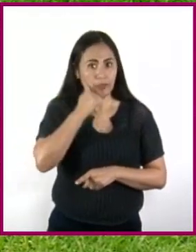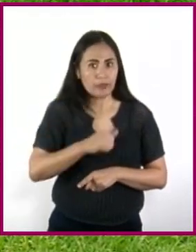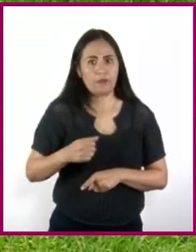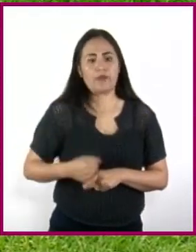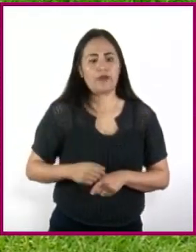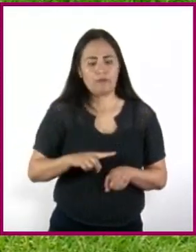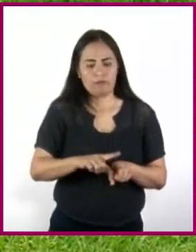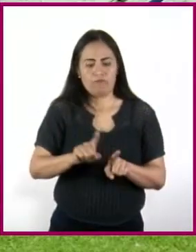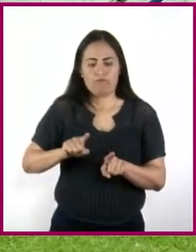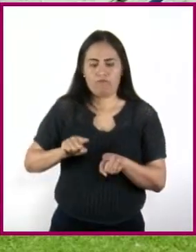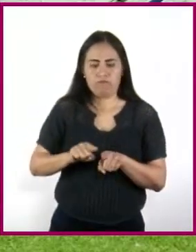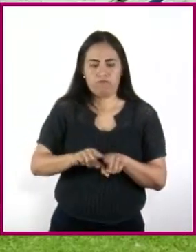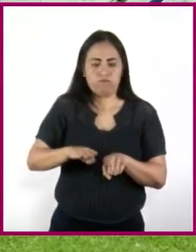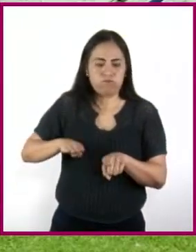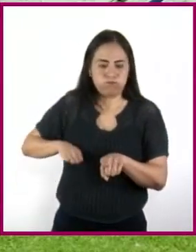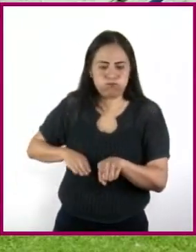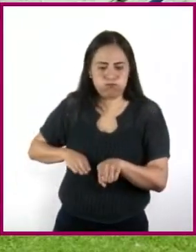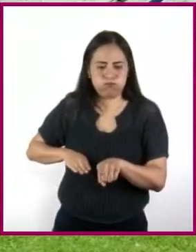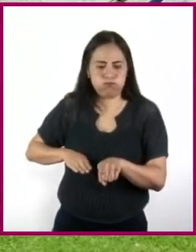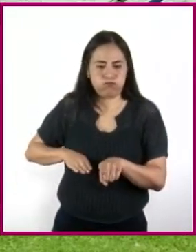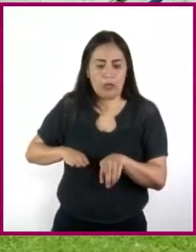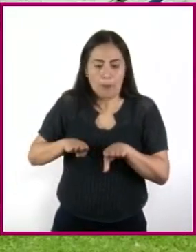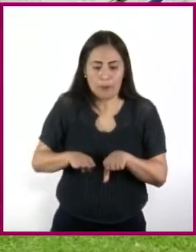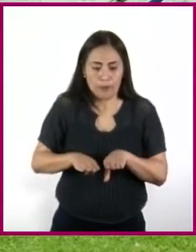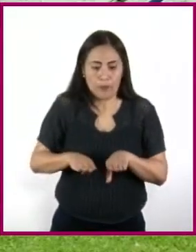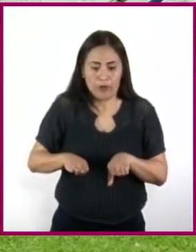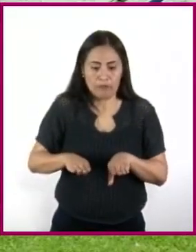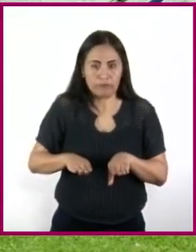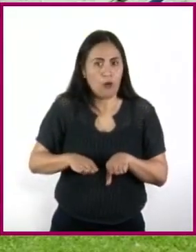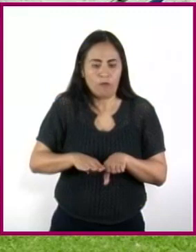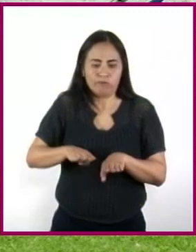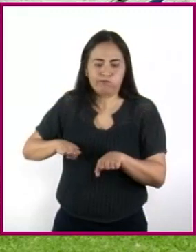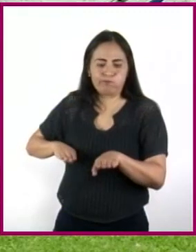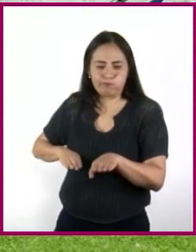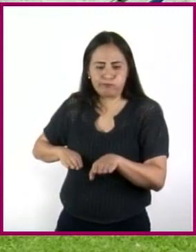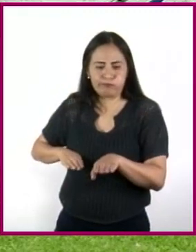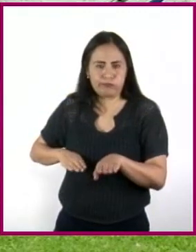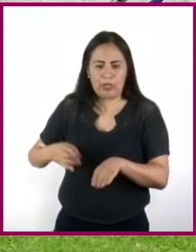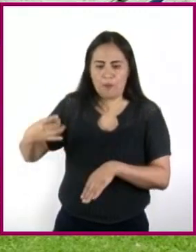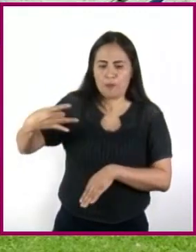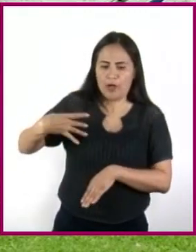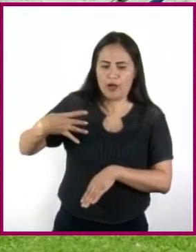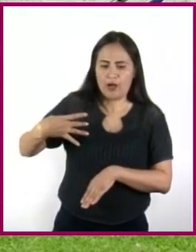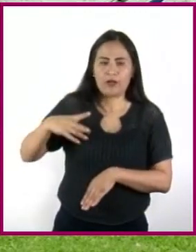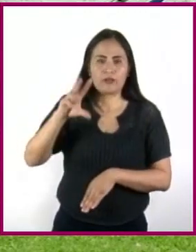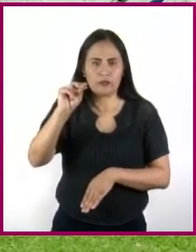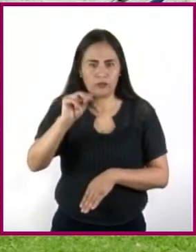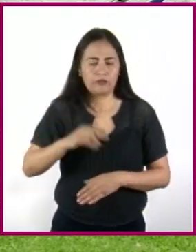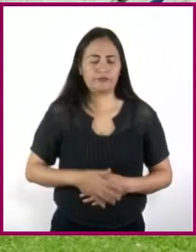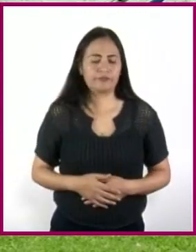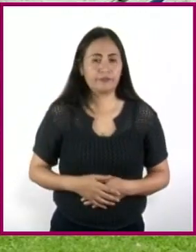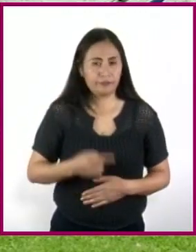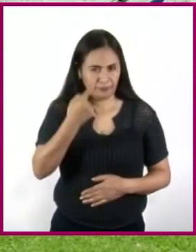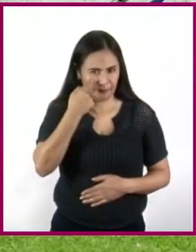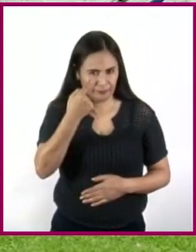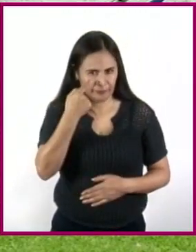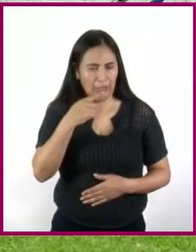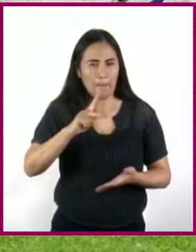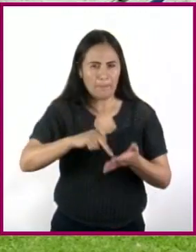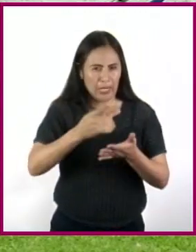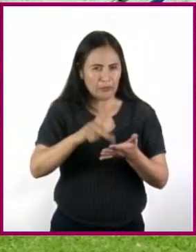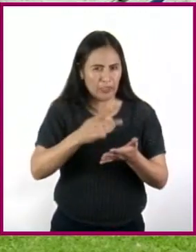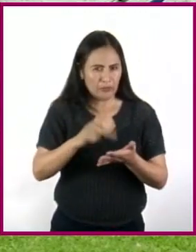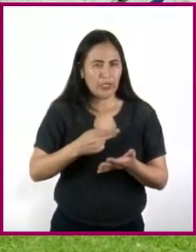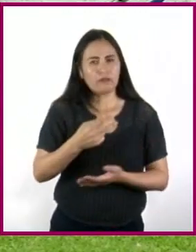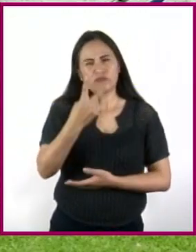de atrás la base evitando que nos ponchen como tal. Entonces lo que vamos a hacer ahorita van a ser 2 o 3